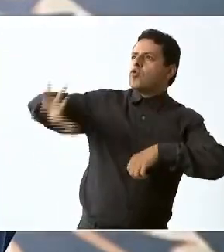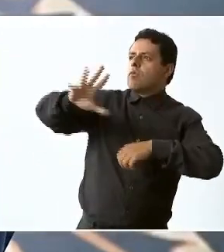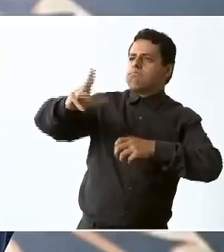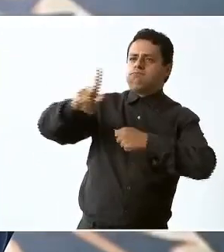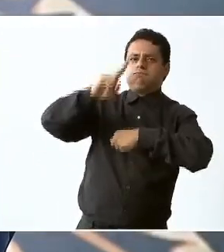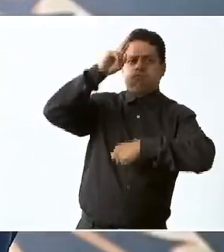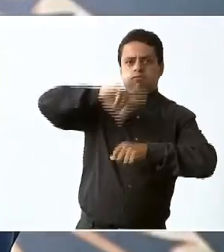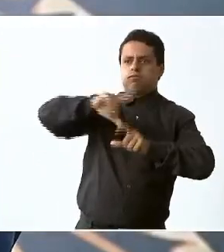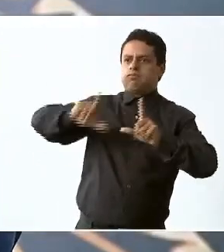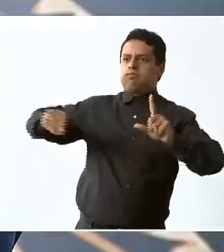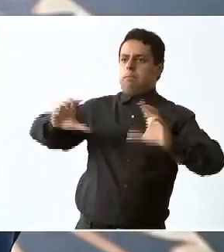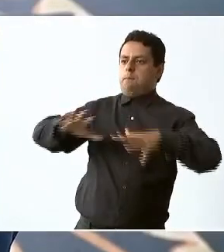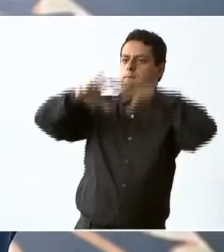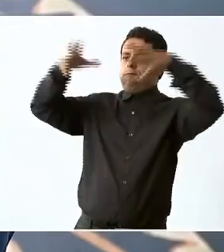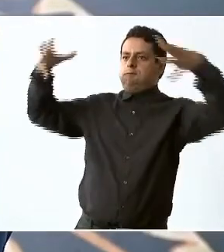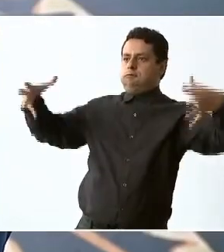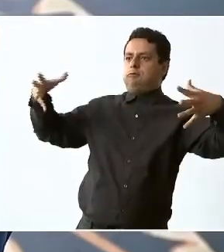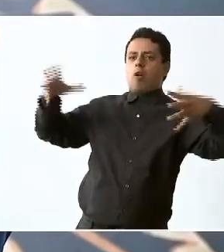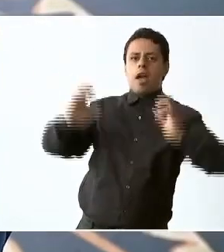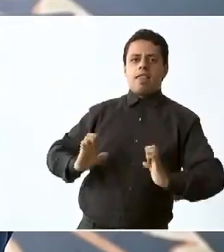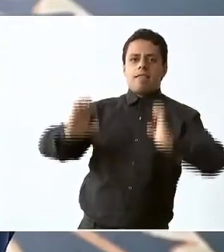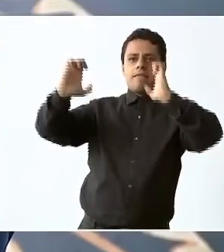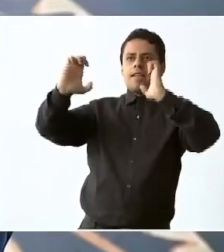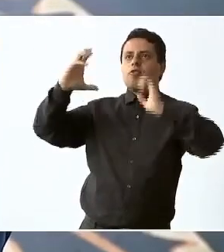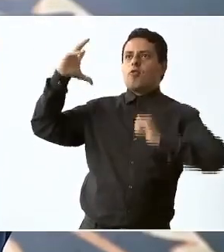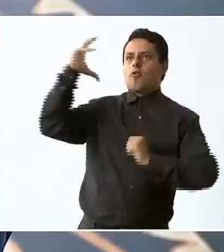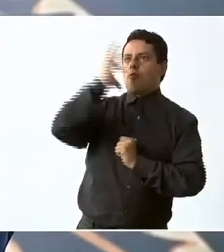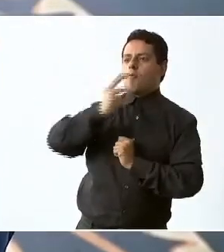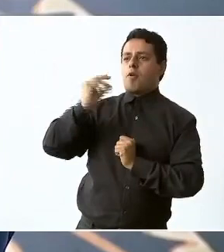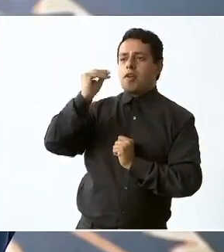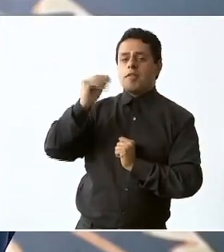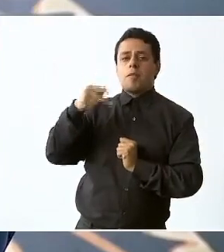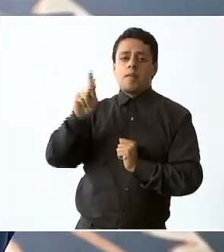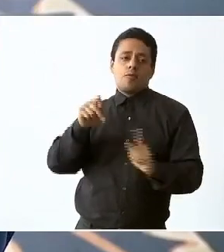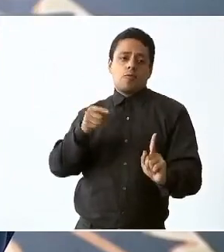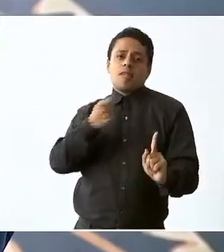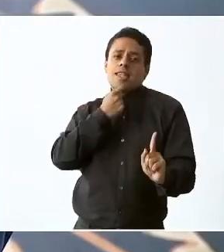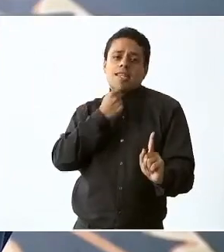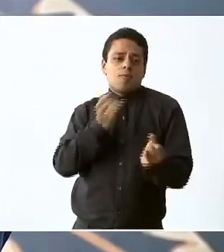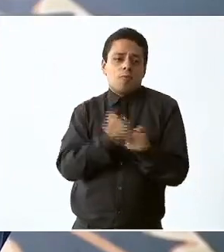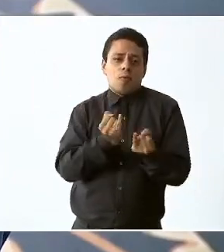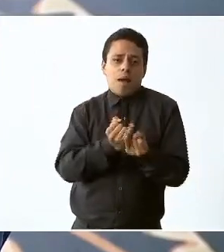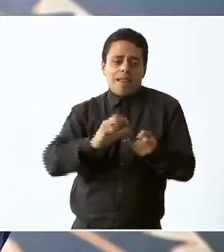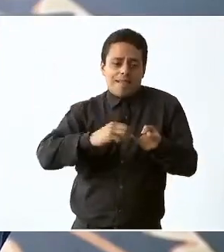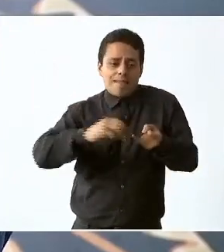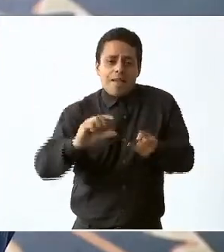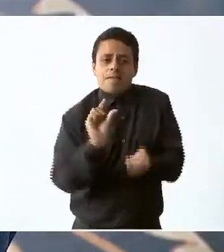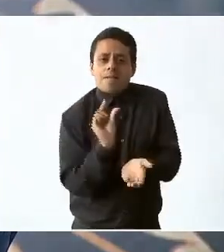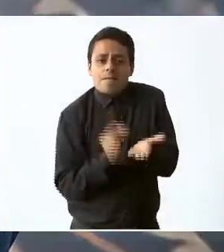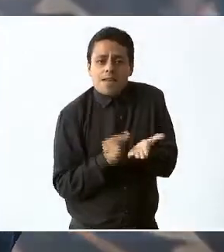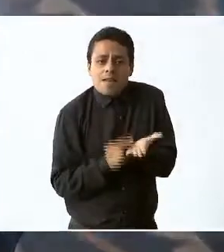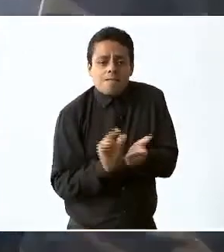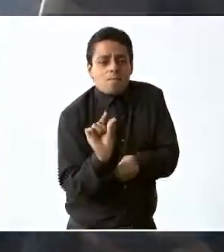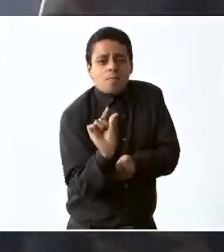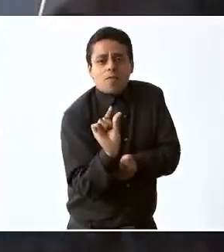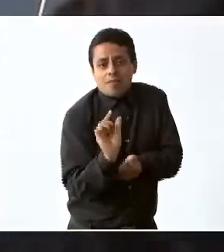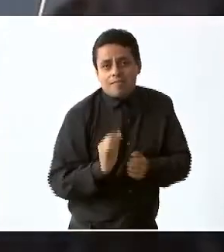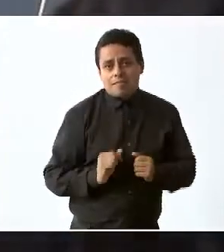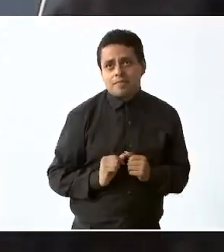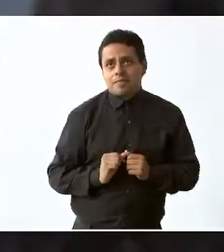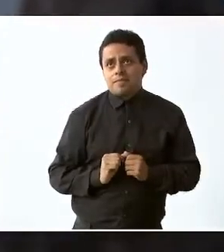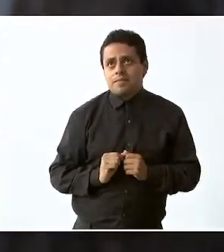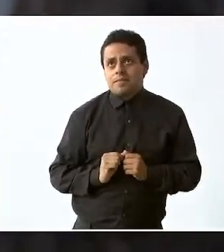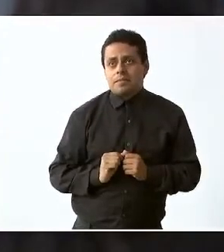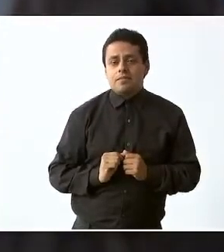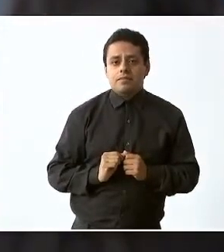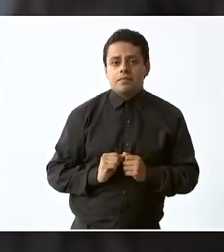misma grandeza y con tu igual estatura de niño y de dedal. Te dará, frente al hambre y al obús, un higo, San